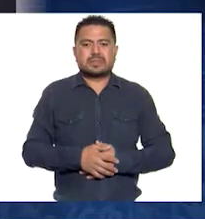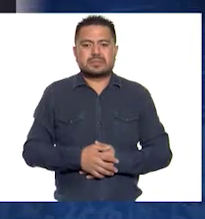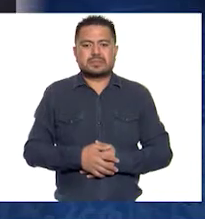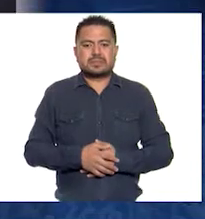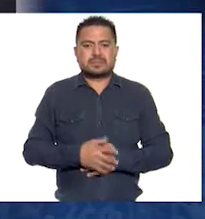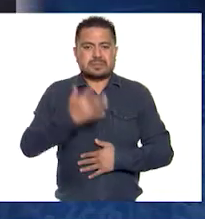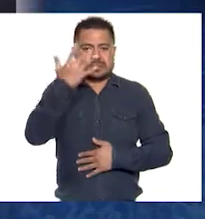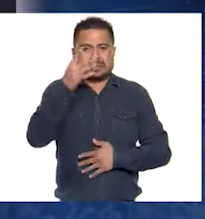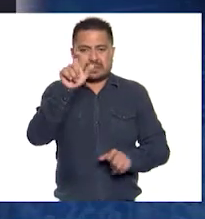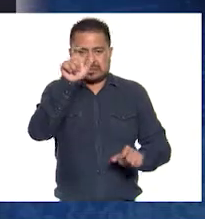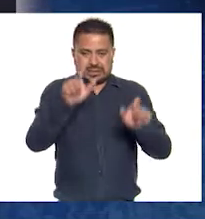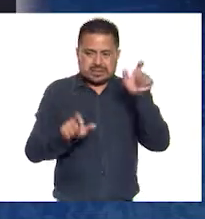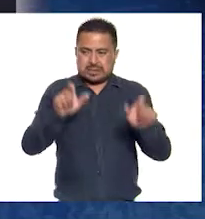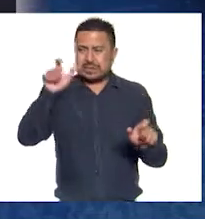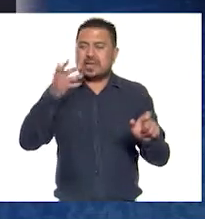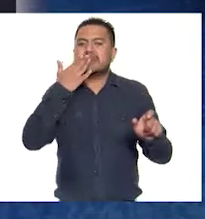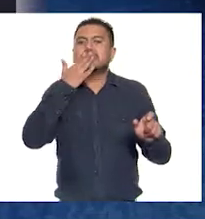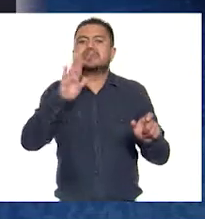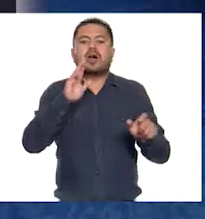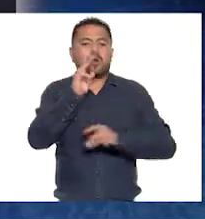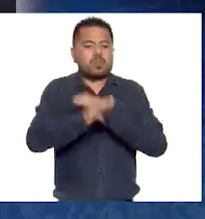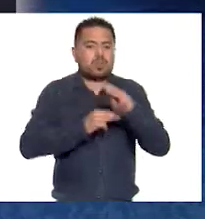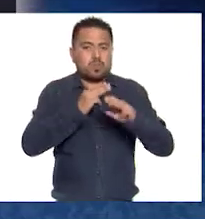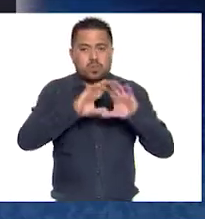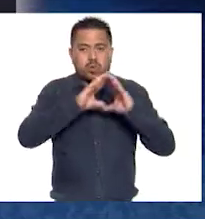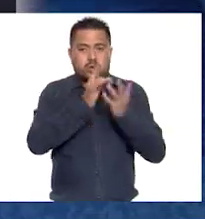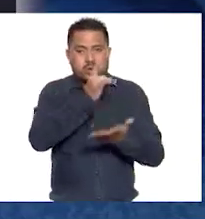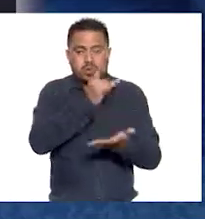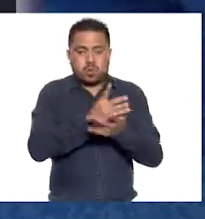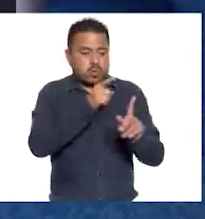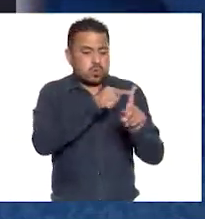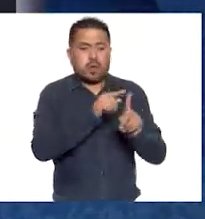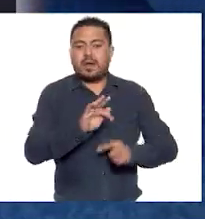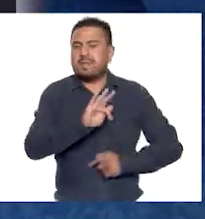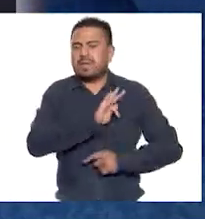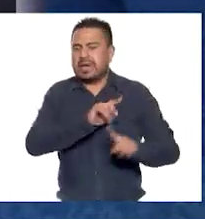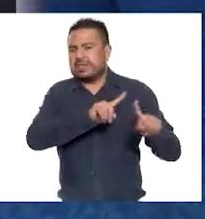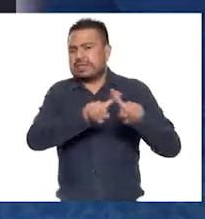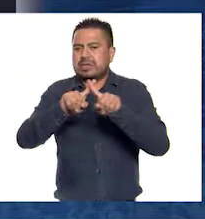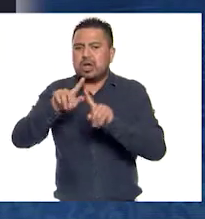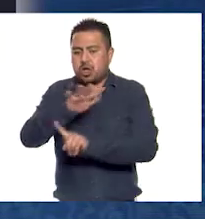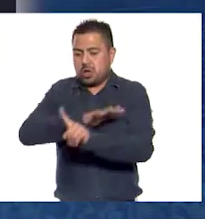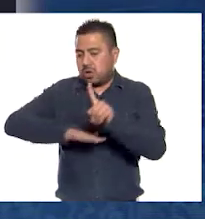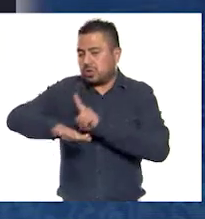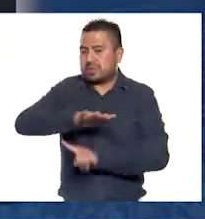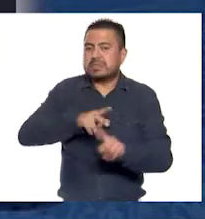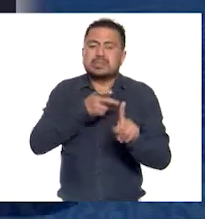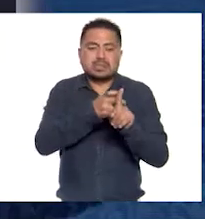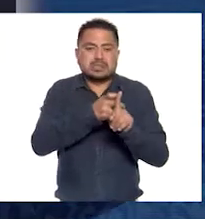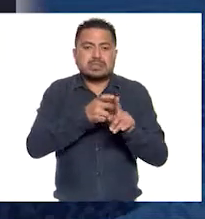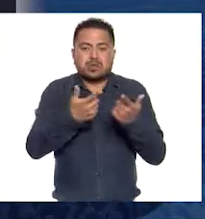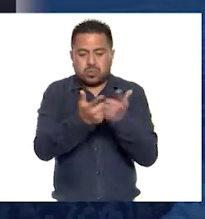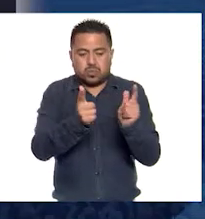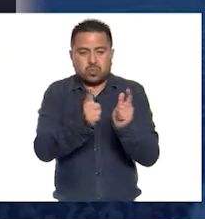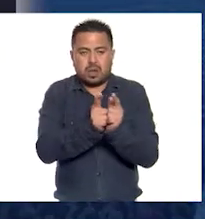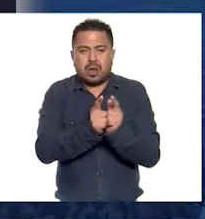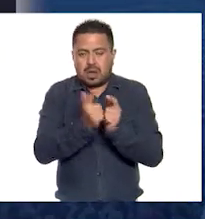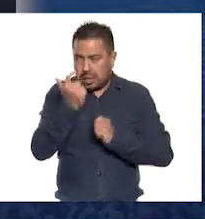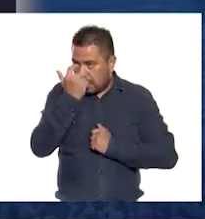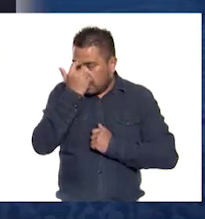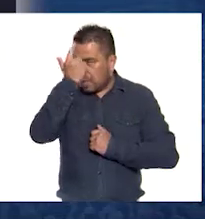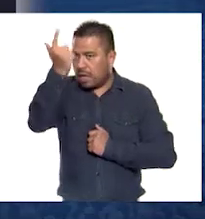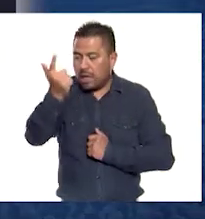Las 5 columnas del Islam. El mundo es uno y la fe es diversa. En sus contextos, las civilizaciones han